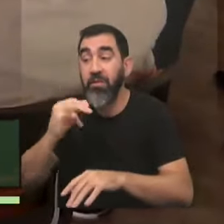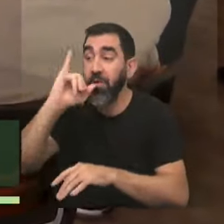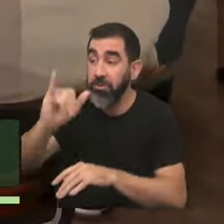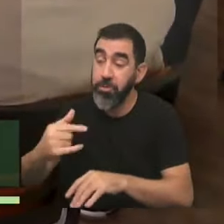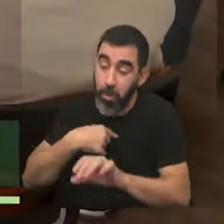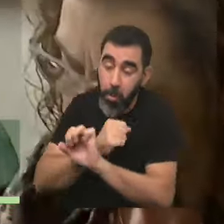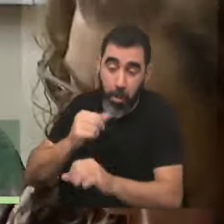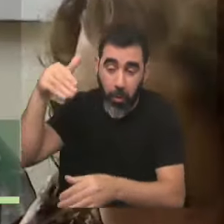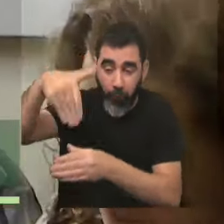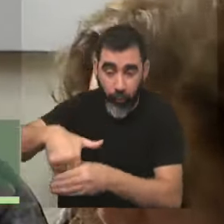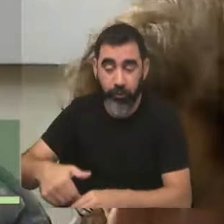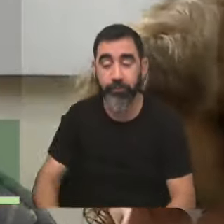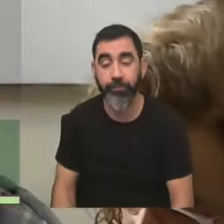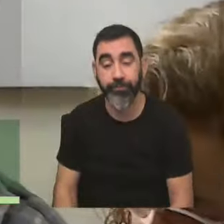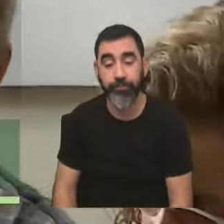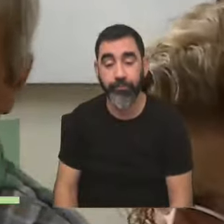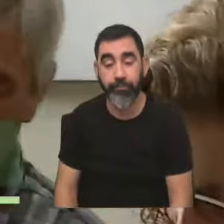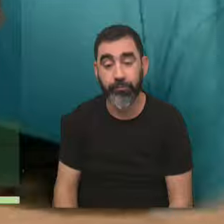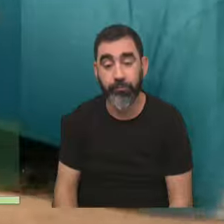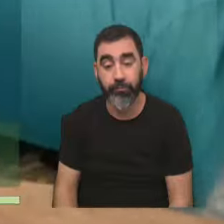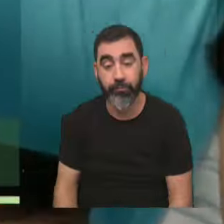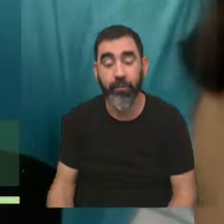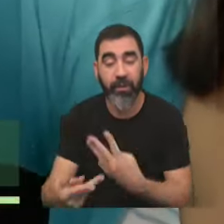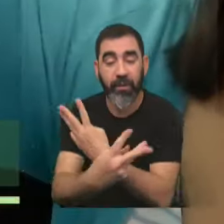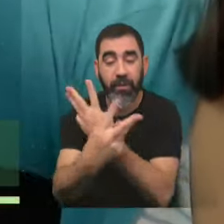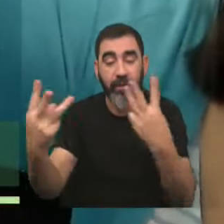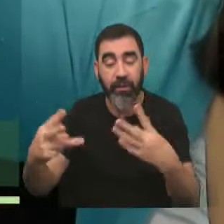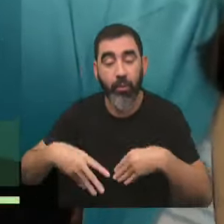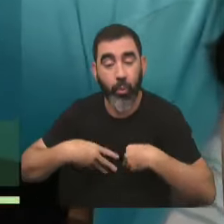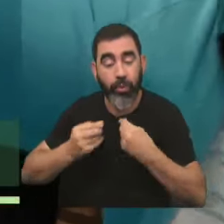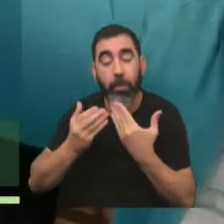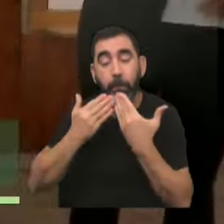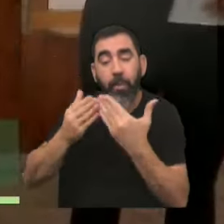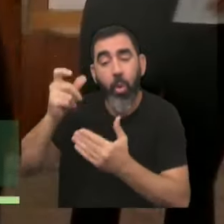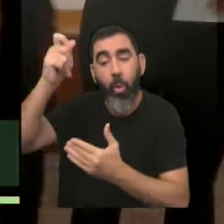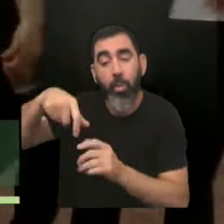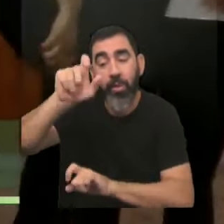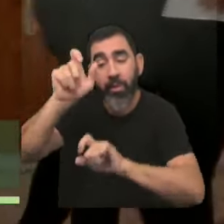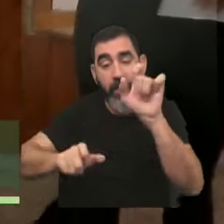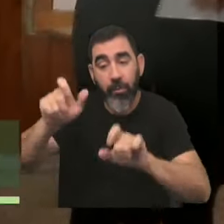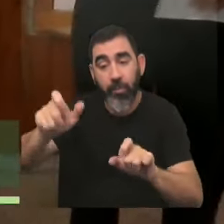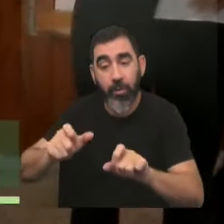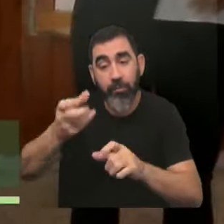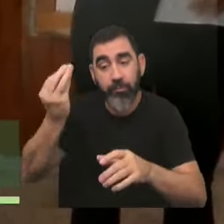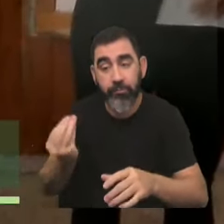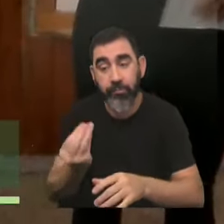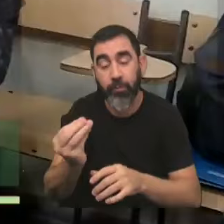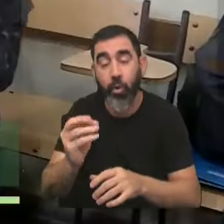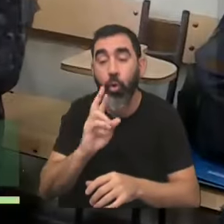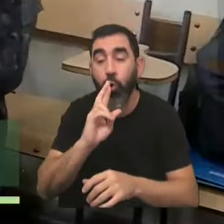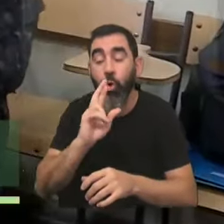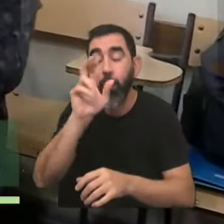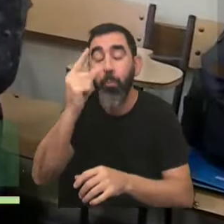dispuesto a acompañarla en octubre en un plano más general la ucina también consultó la opinión de la población sobre el ingreso de Rodríguez a la